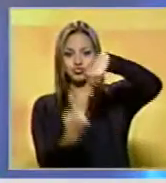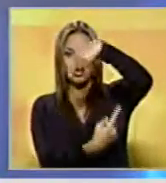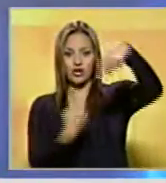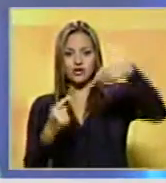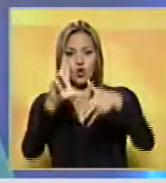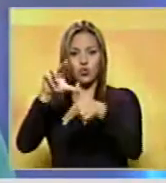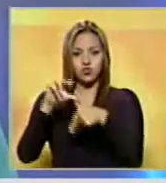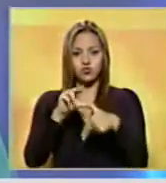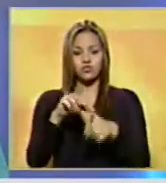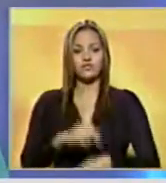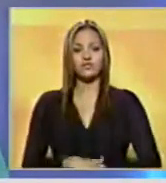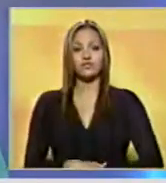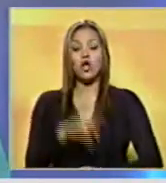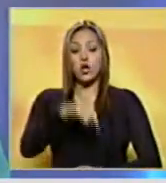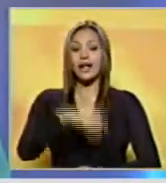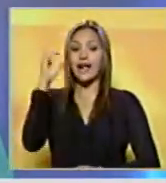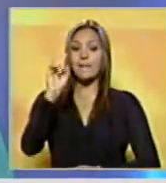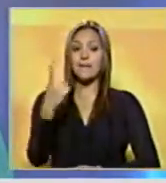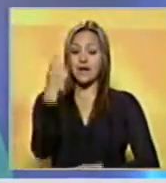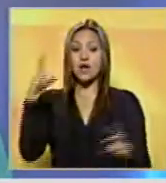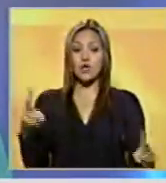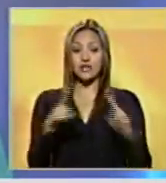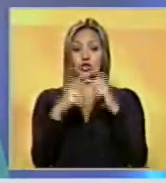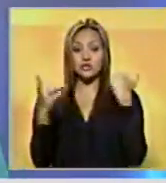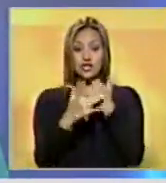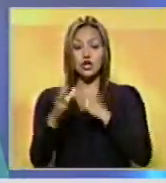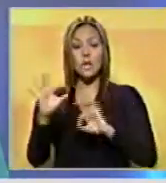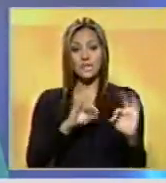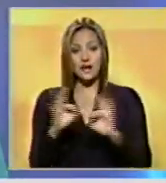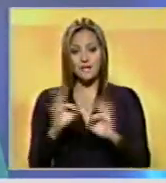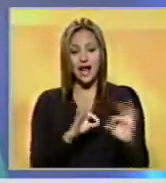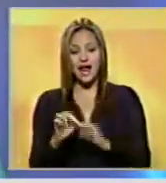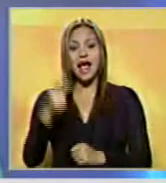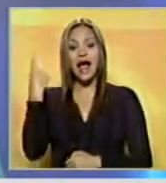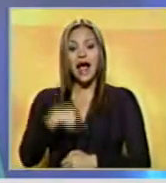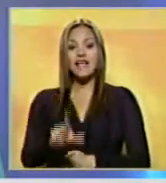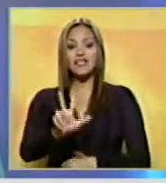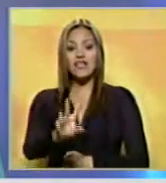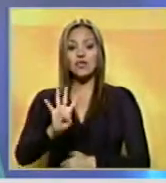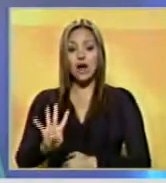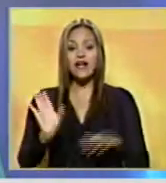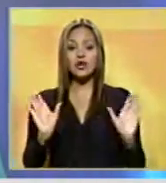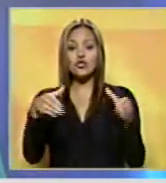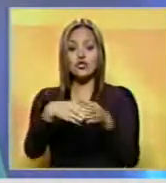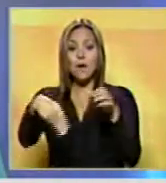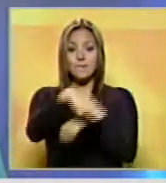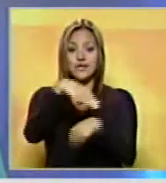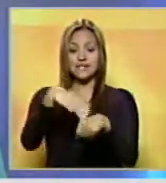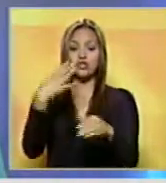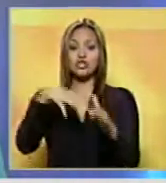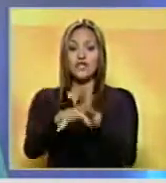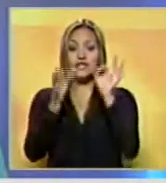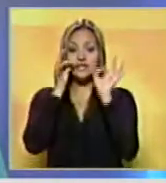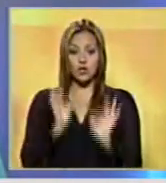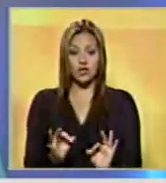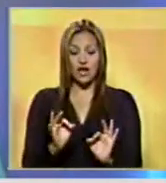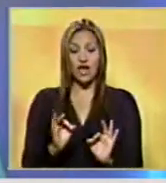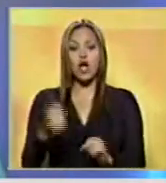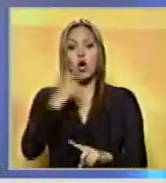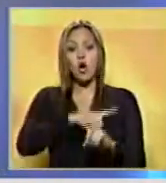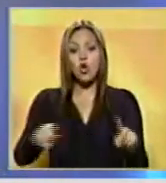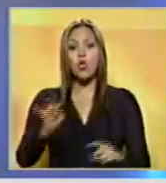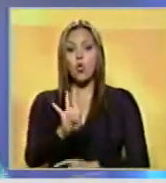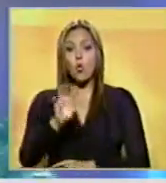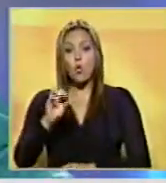Hoy se instala en Caracas la primera ronda de encuentros técnicos preparatorios a la 34ª reunión de ministros de Interior y Seguridad y la